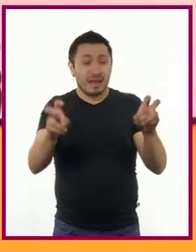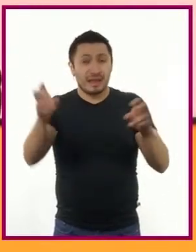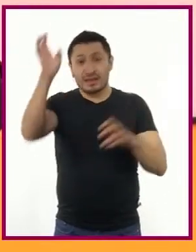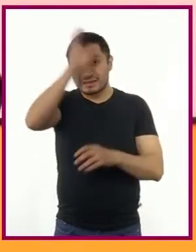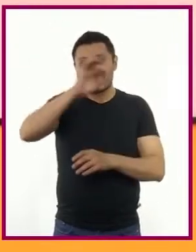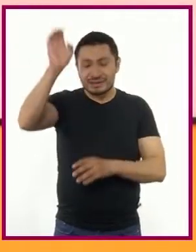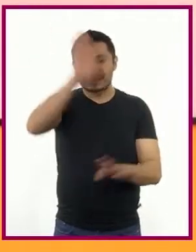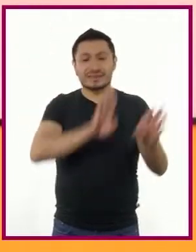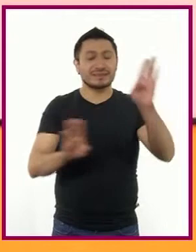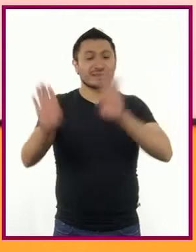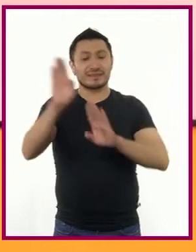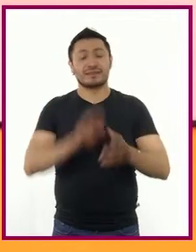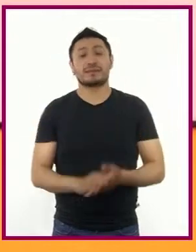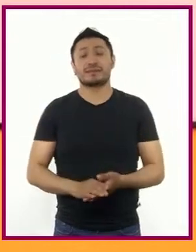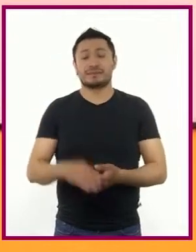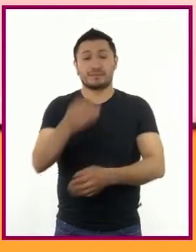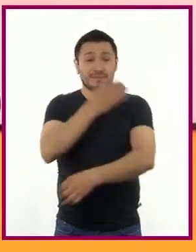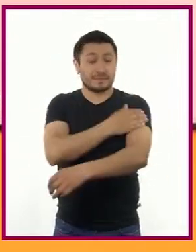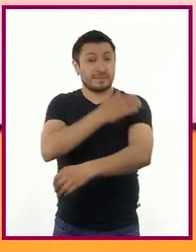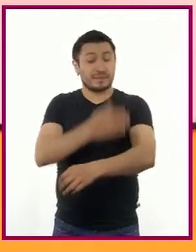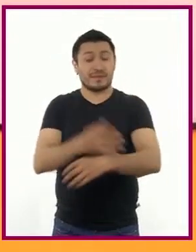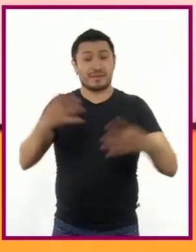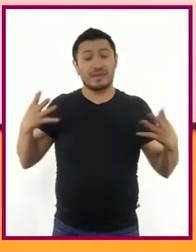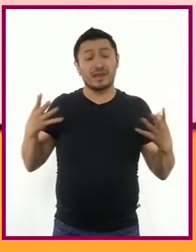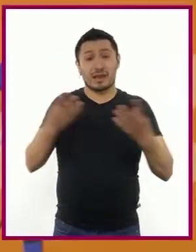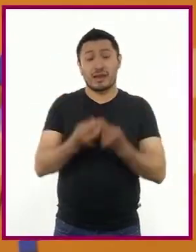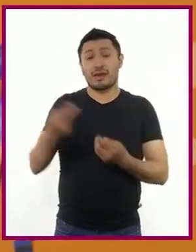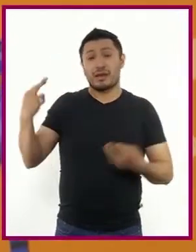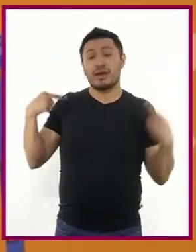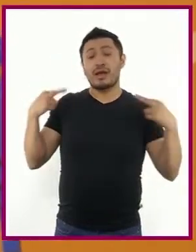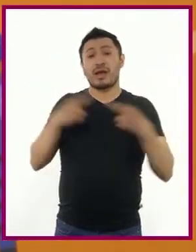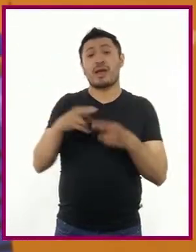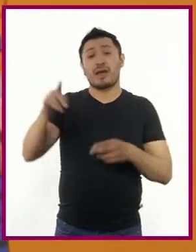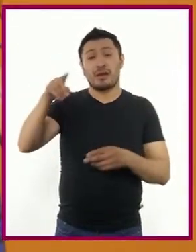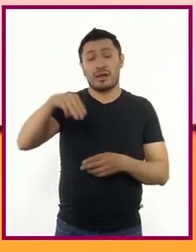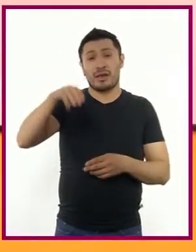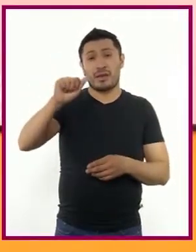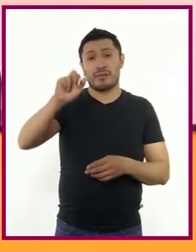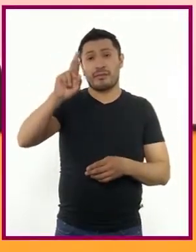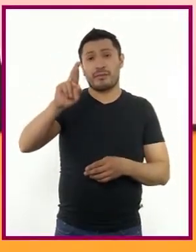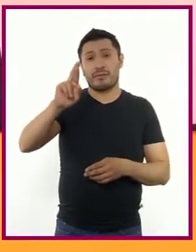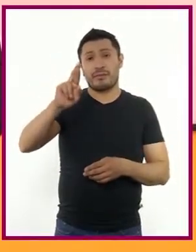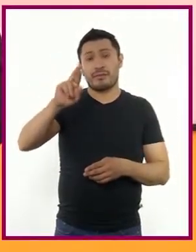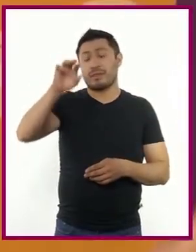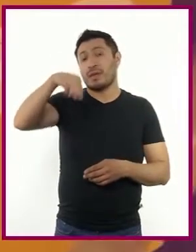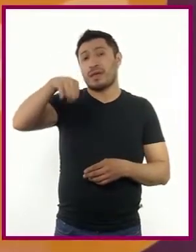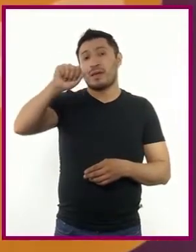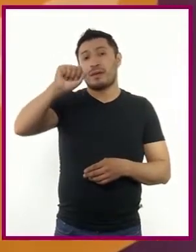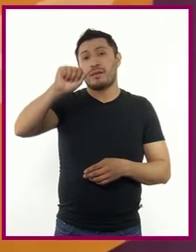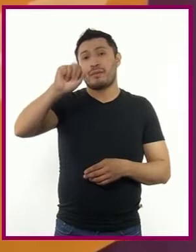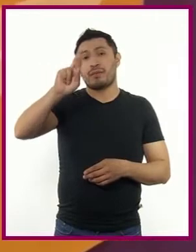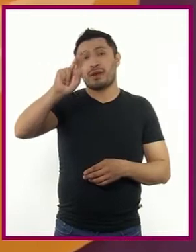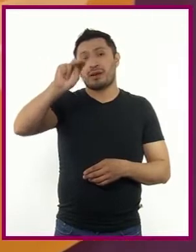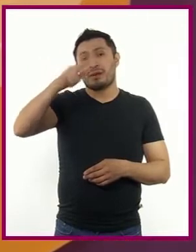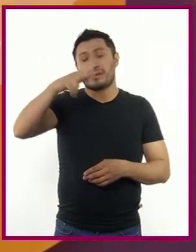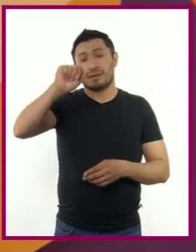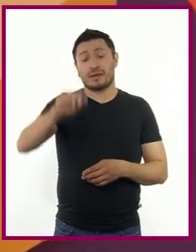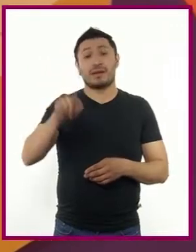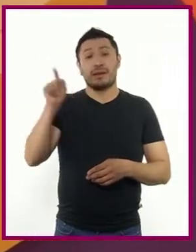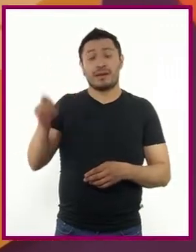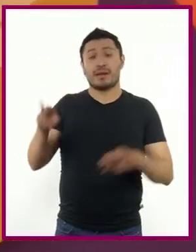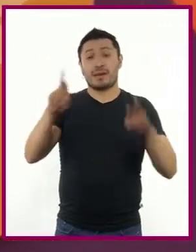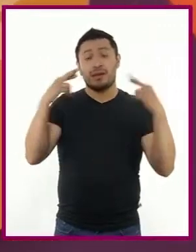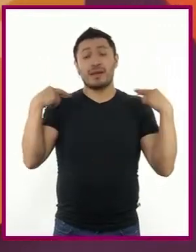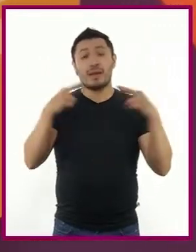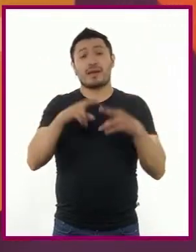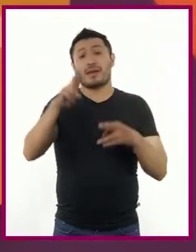Ciencias Biología. Los acompañamos la maestra Marta Melissa Hernández Briceño y el maestro Rodolfo García